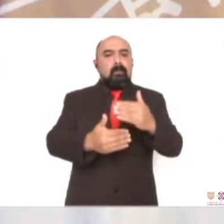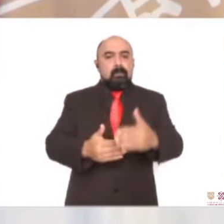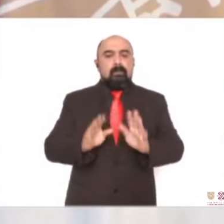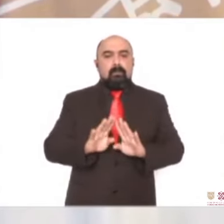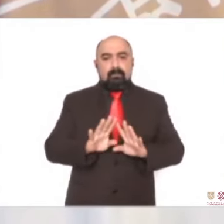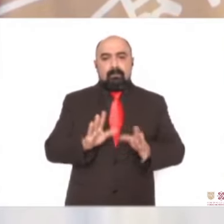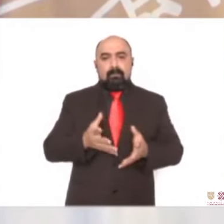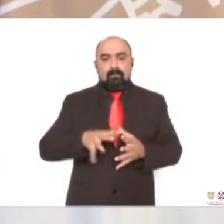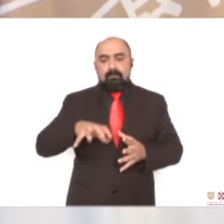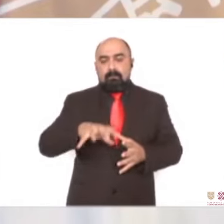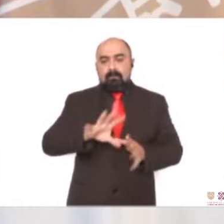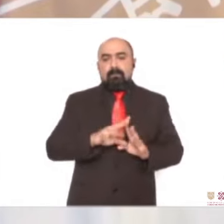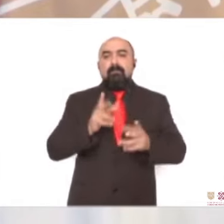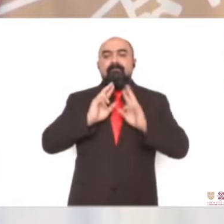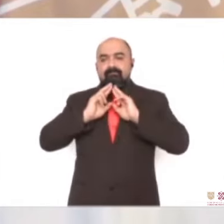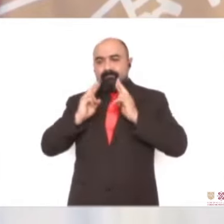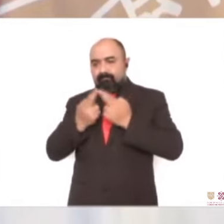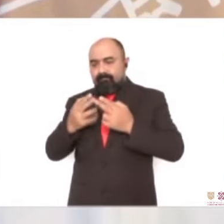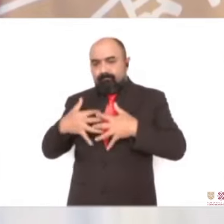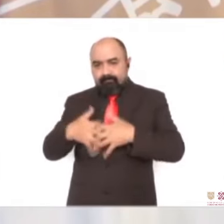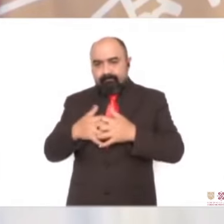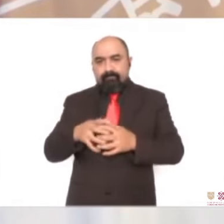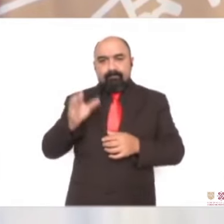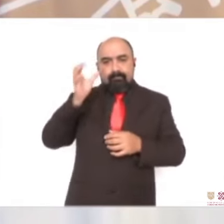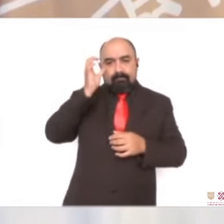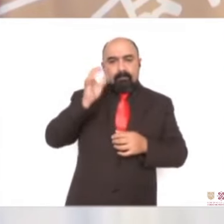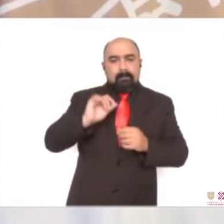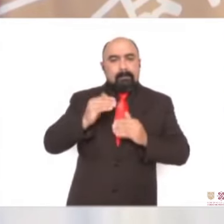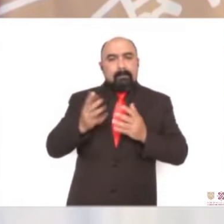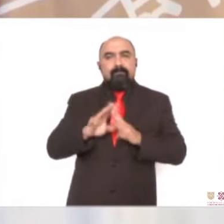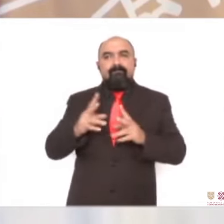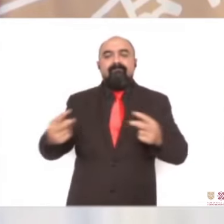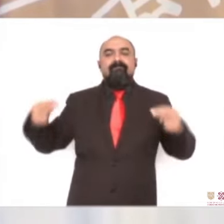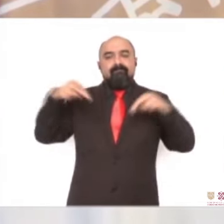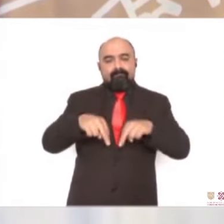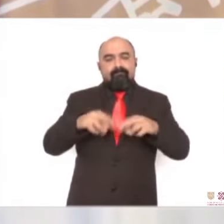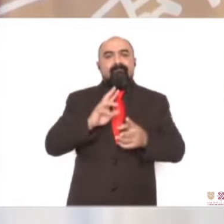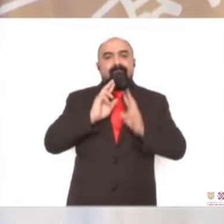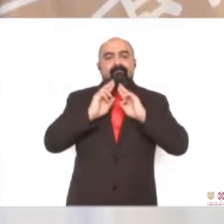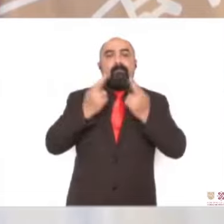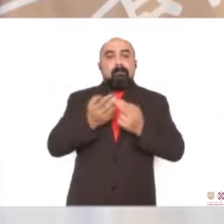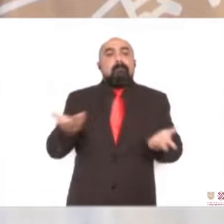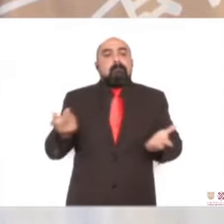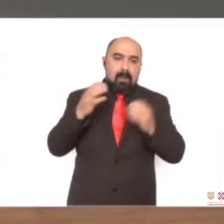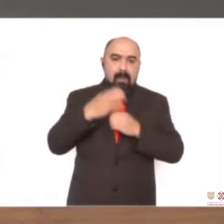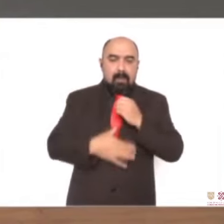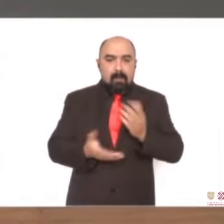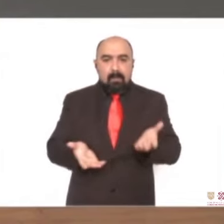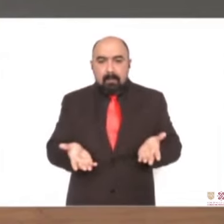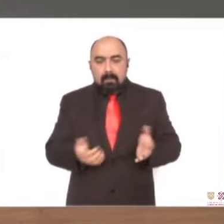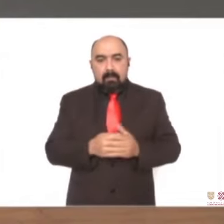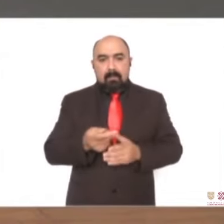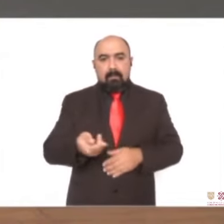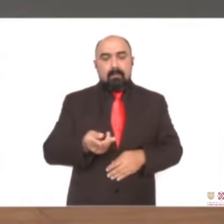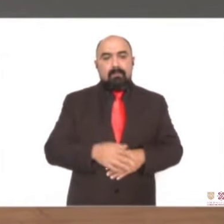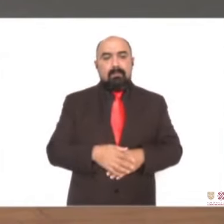ahí reuniéndonos con la empresa china periódicamente para ver cómo van estas obras. Por